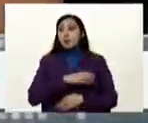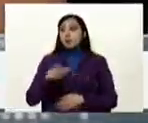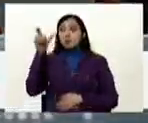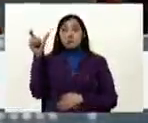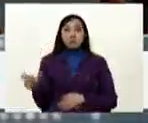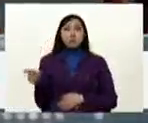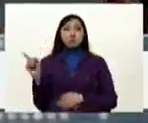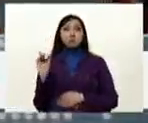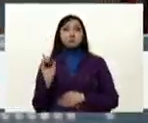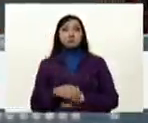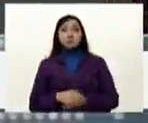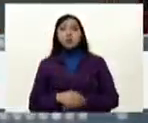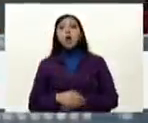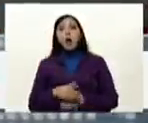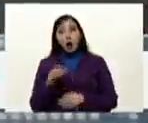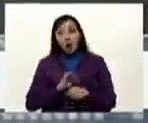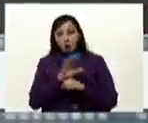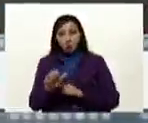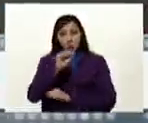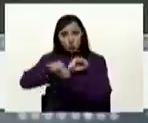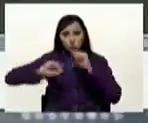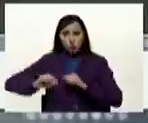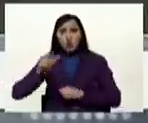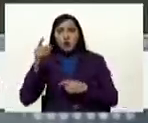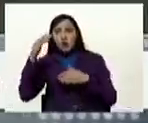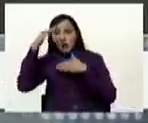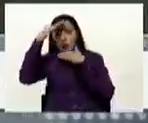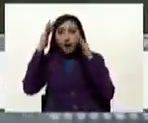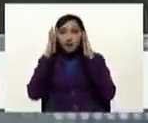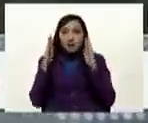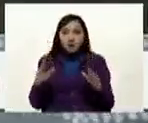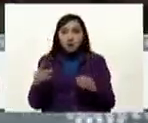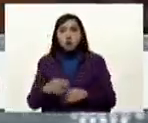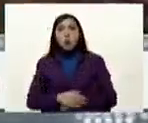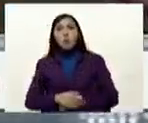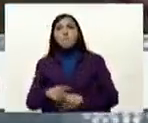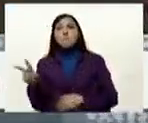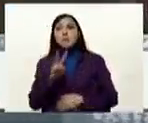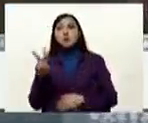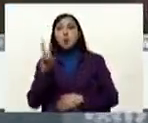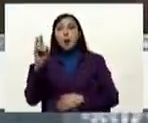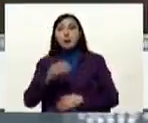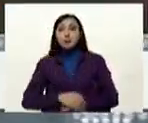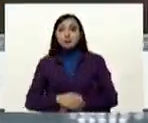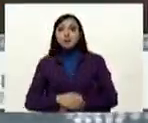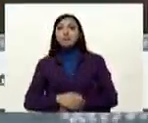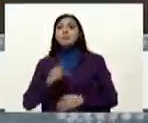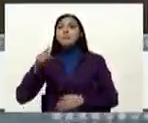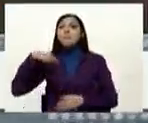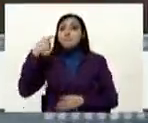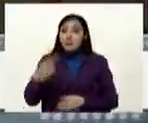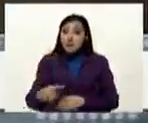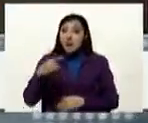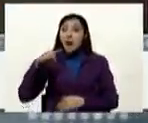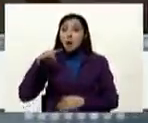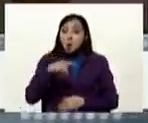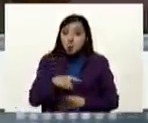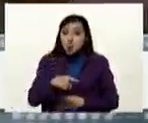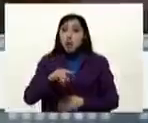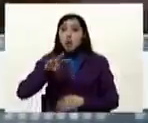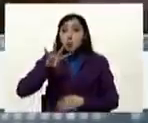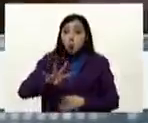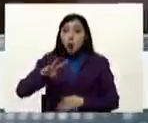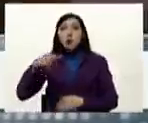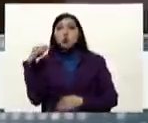Presidencial contra el COVID. Atención a toda Venezuela. A partir de mañana, lunes 4